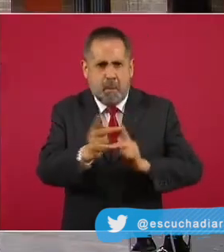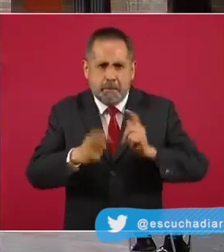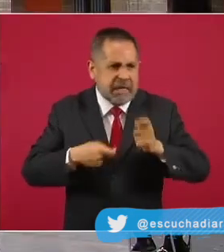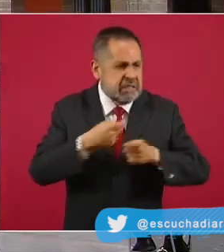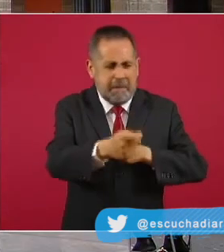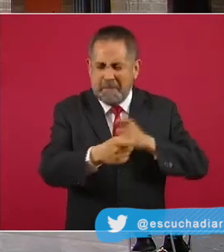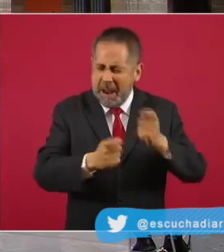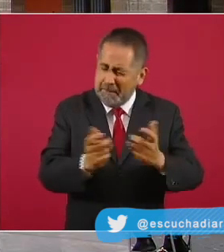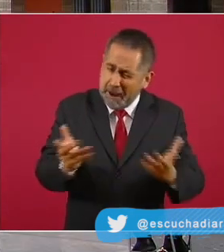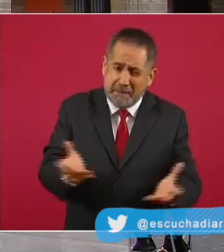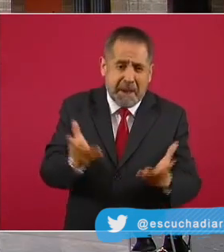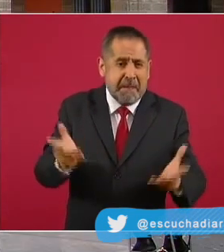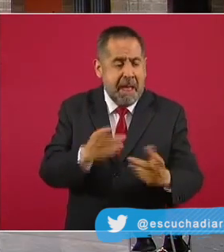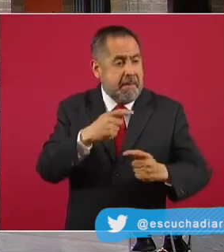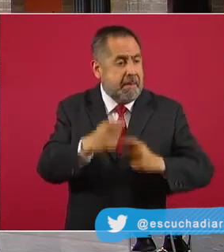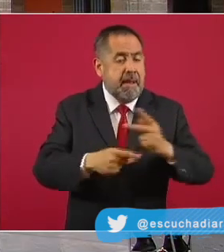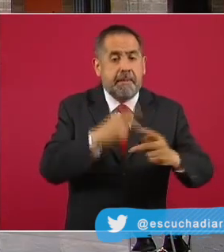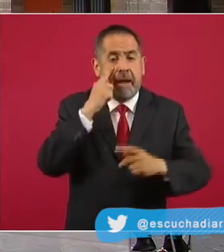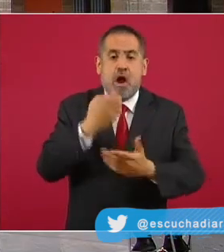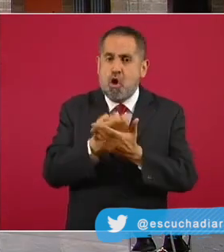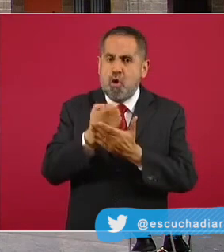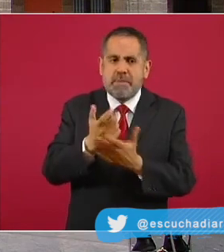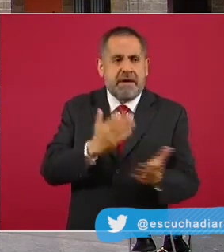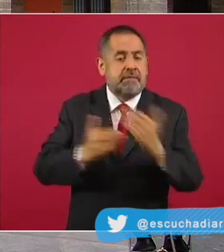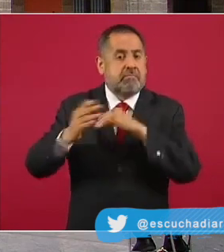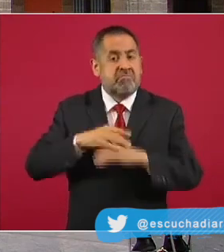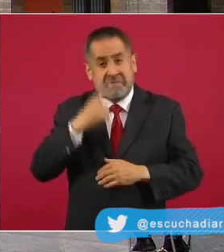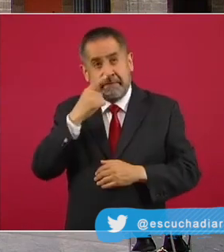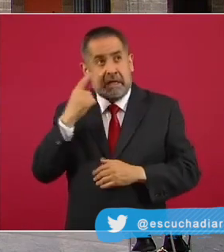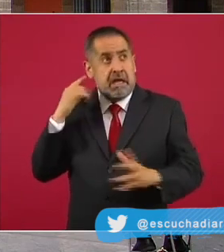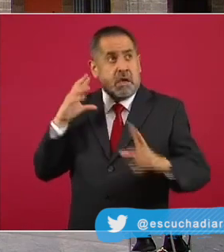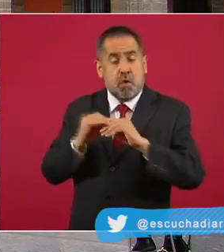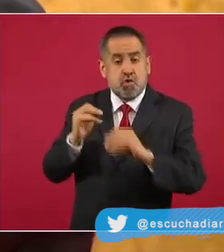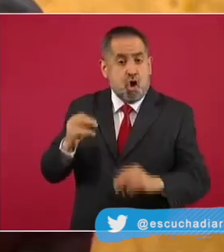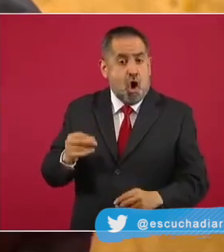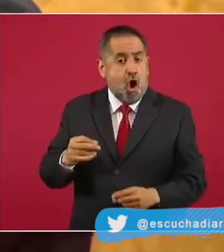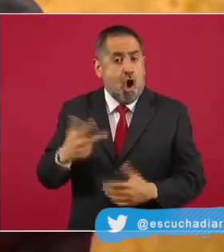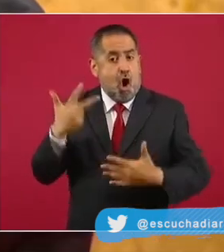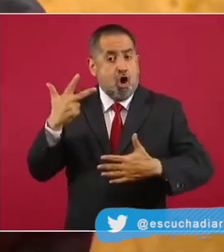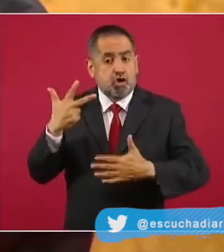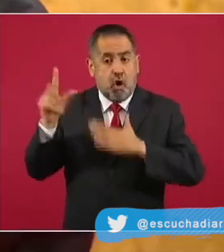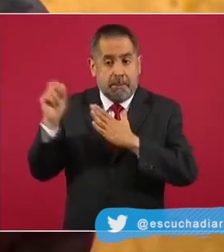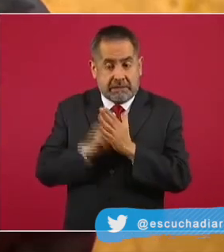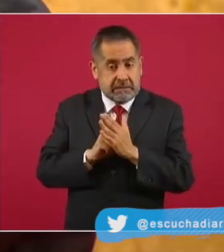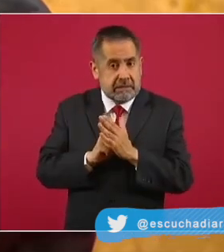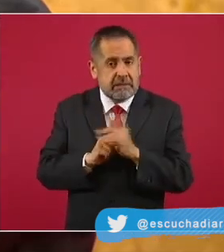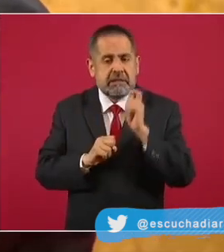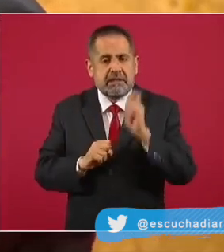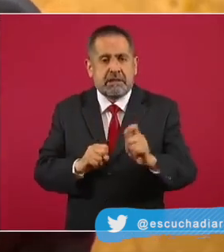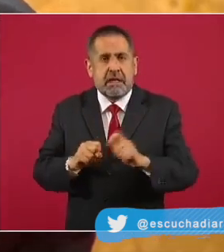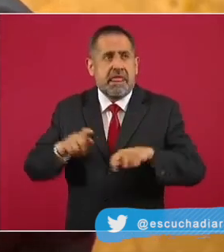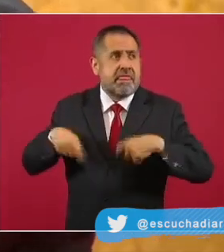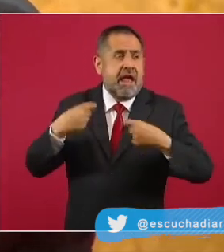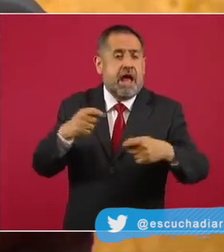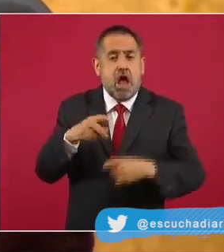informal de la economía. En 8 meses se otorgaron